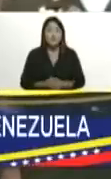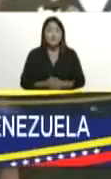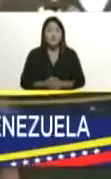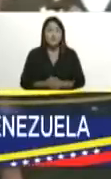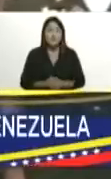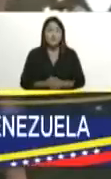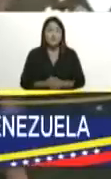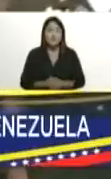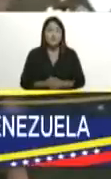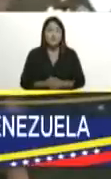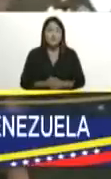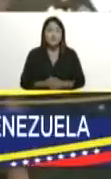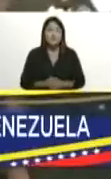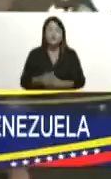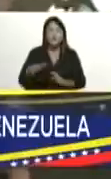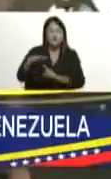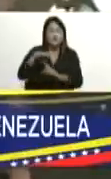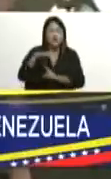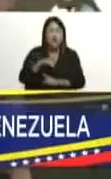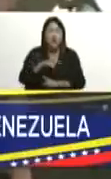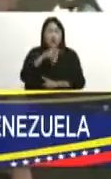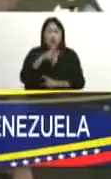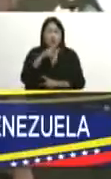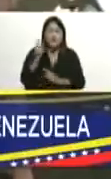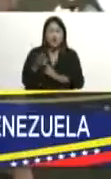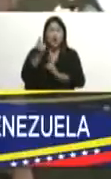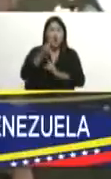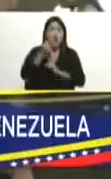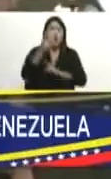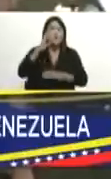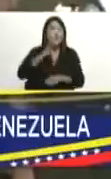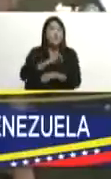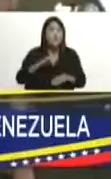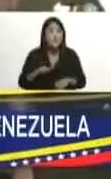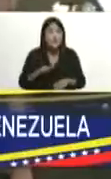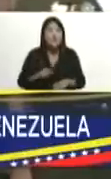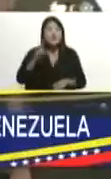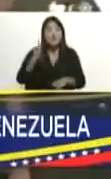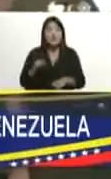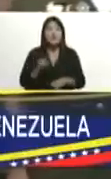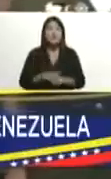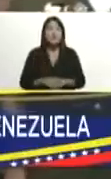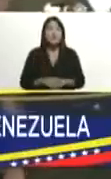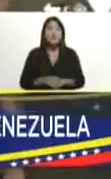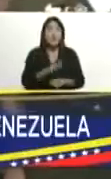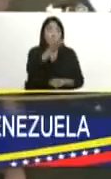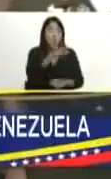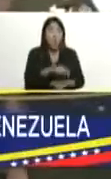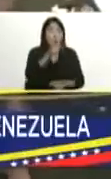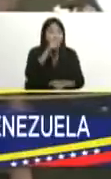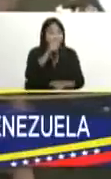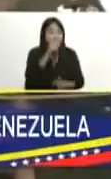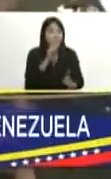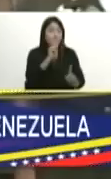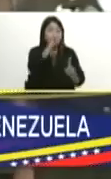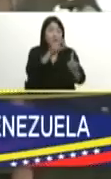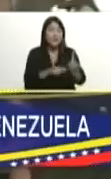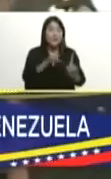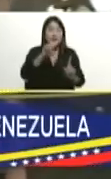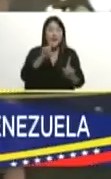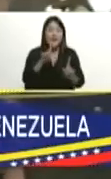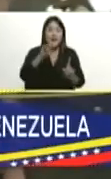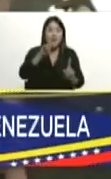expresiones grotescas, ofensivas, debo decirlo aquí, sobre el comandante general de la Guardia Nacional Bolivariana, el mayor general Elio Estrada